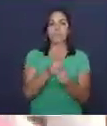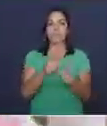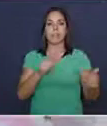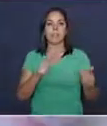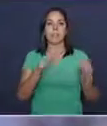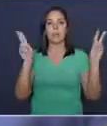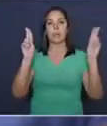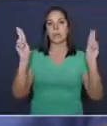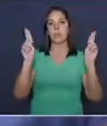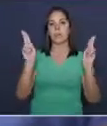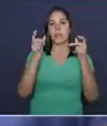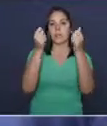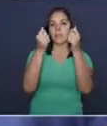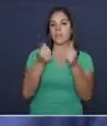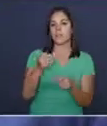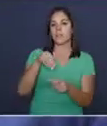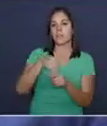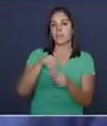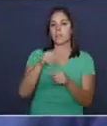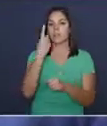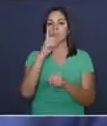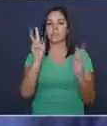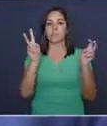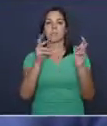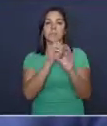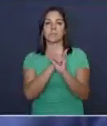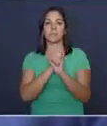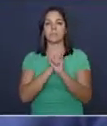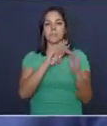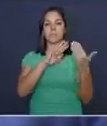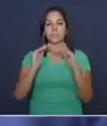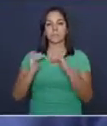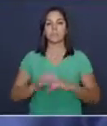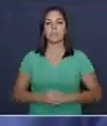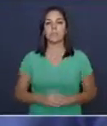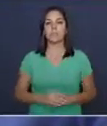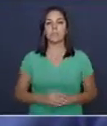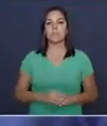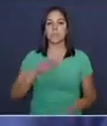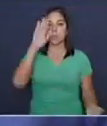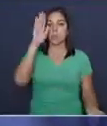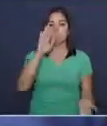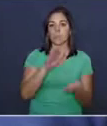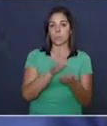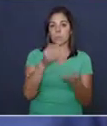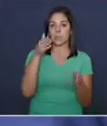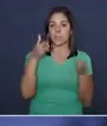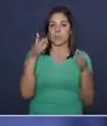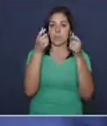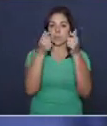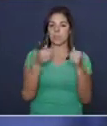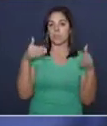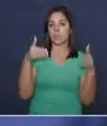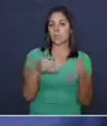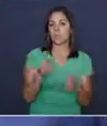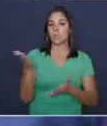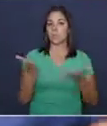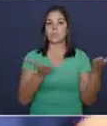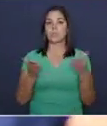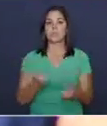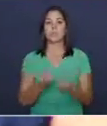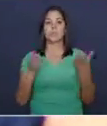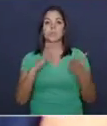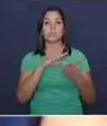urgente financiamiento a la seguridad ciudadana. El estrangulamiento de los servicios públicos y de